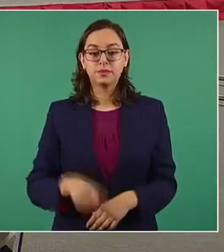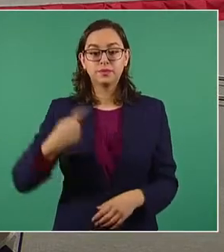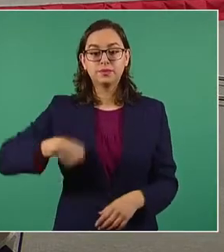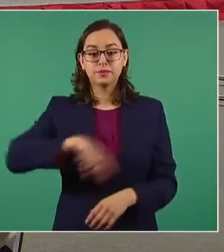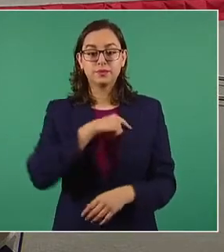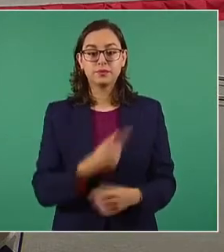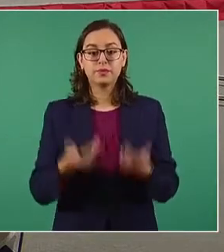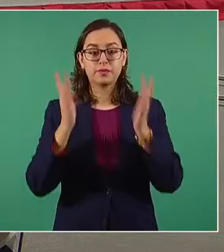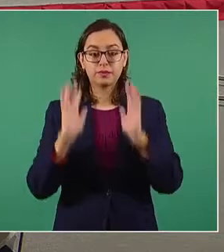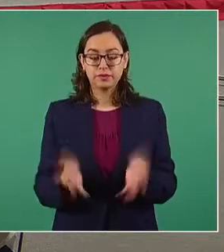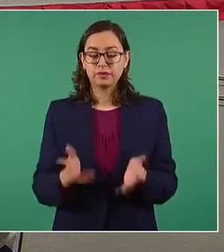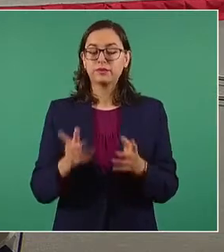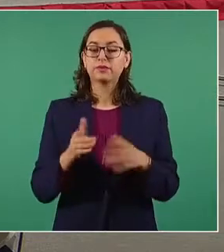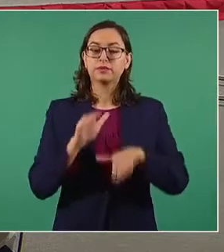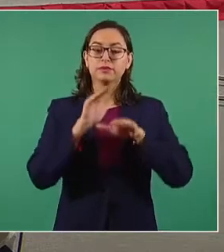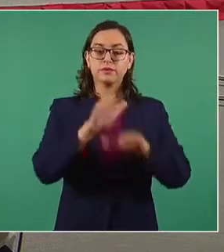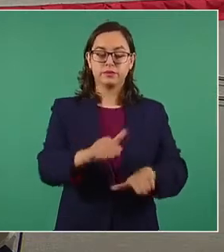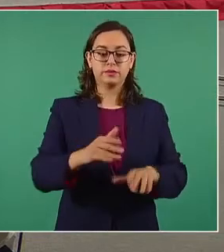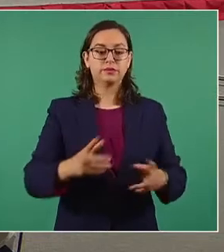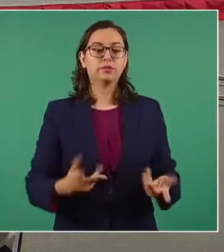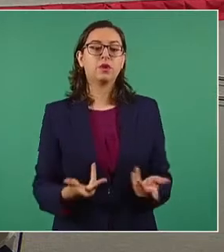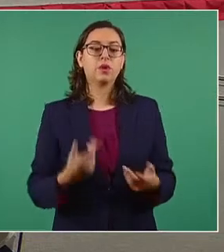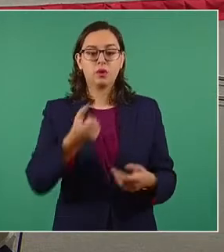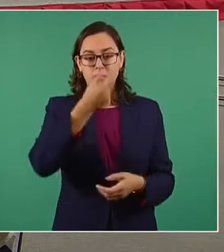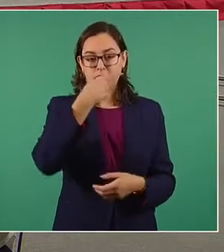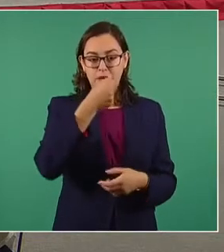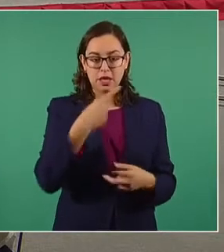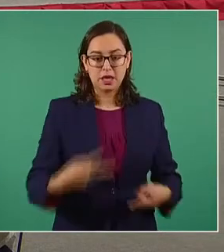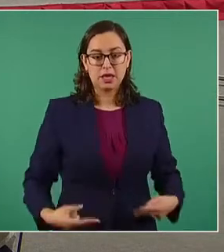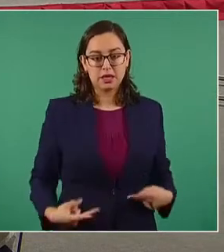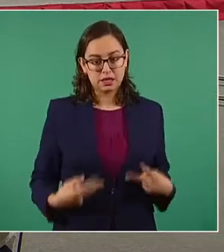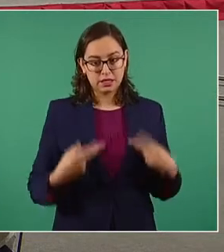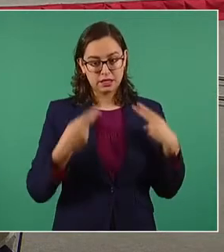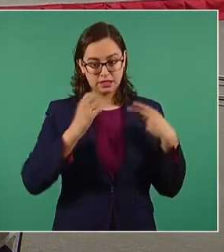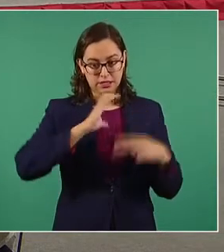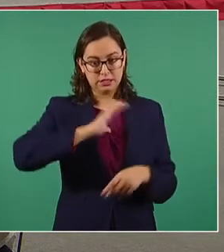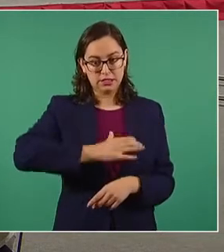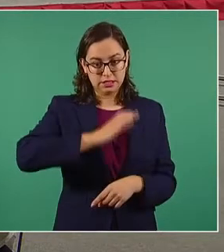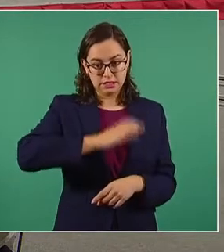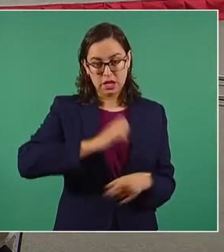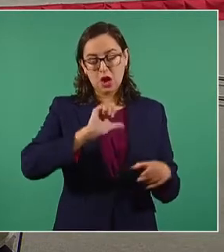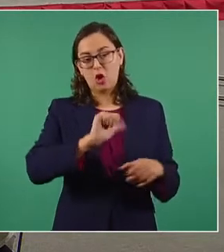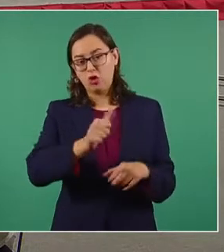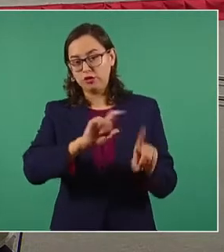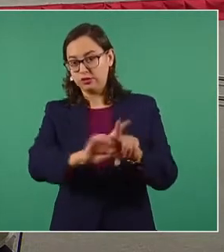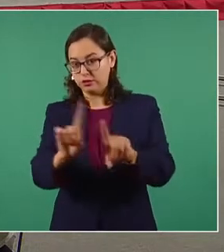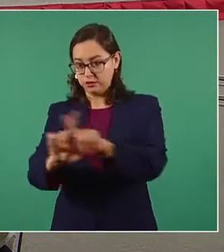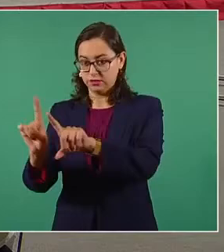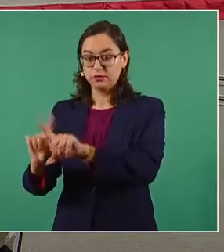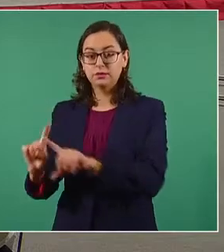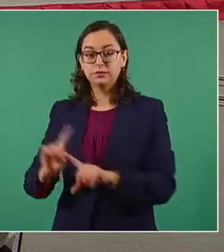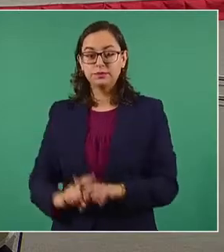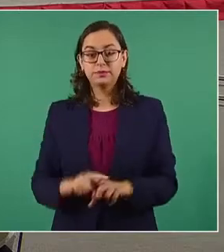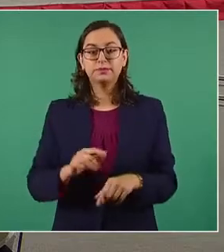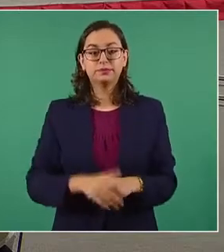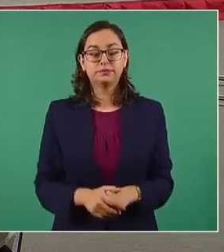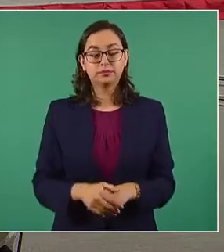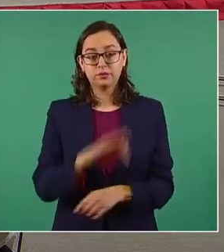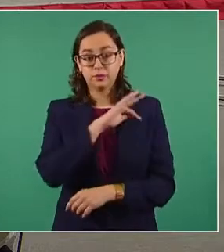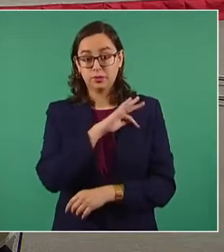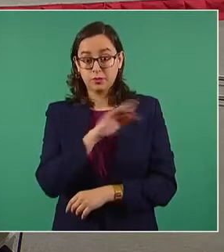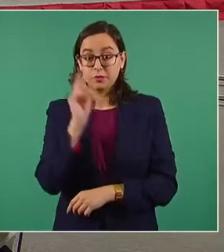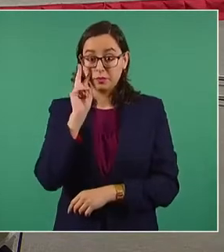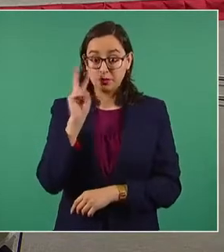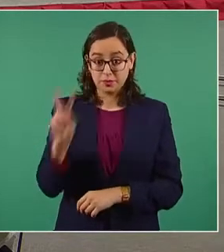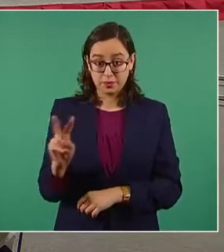los medicamentos oncológicos y las diferentes áreas de especialidad médica. Les recuerdo, como aparece en esta